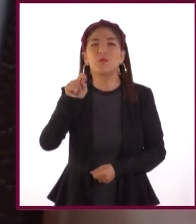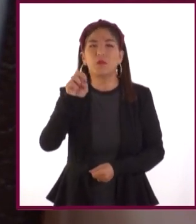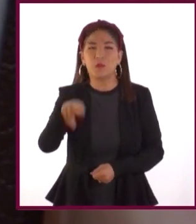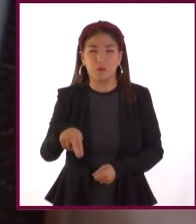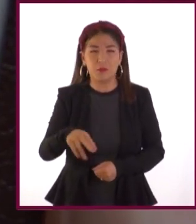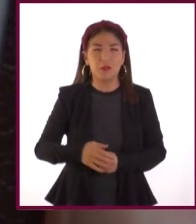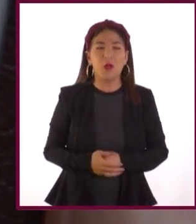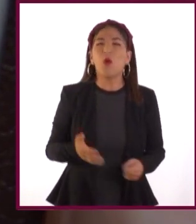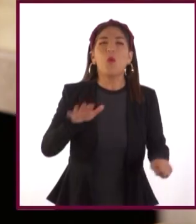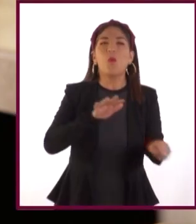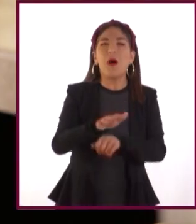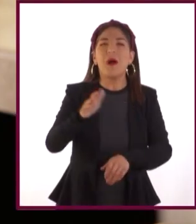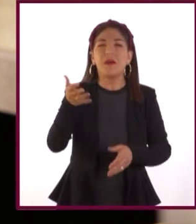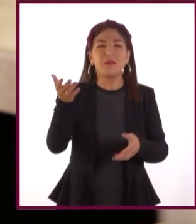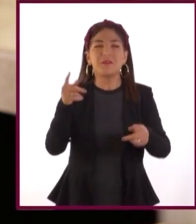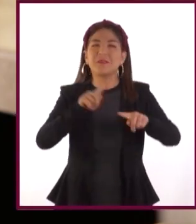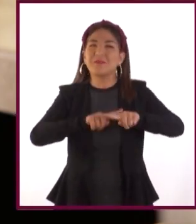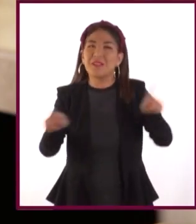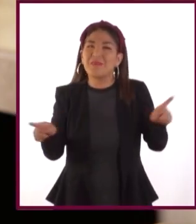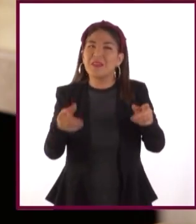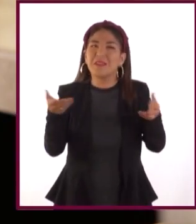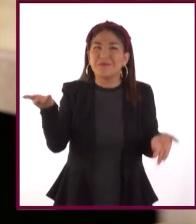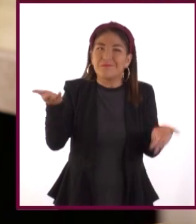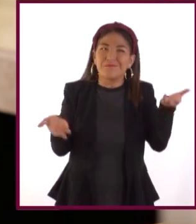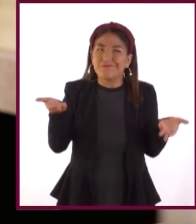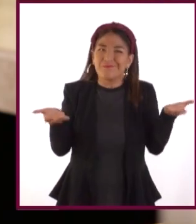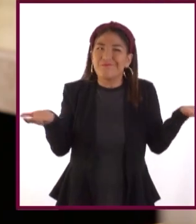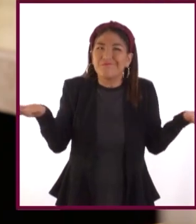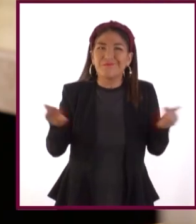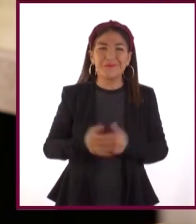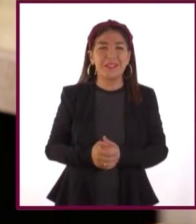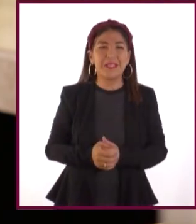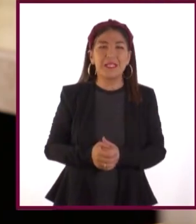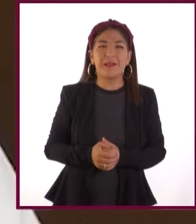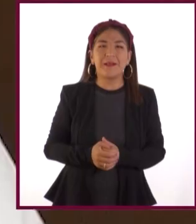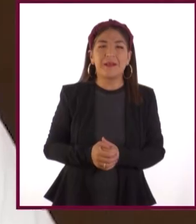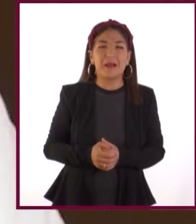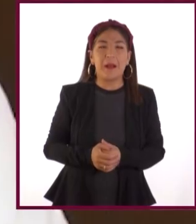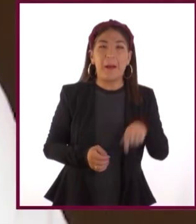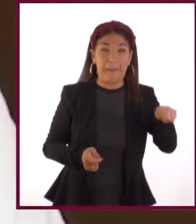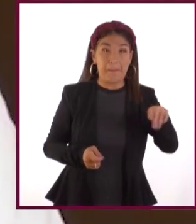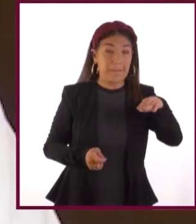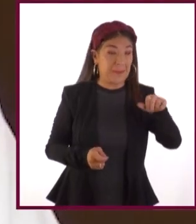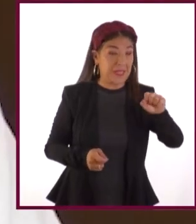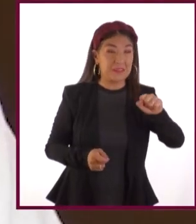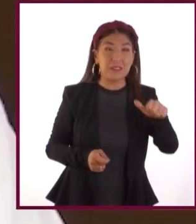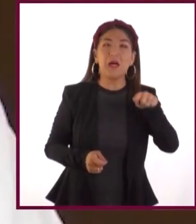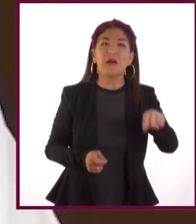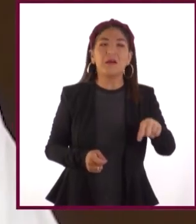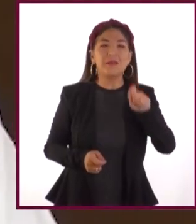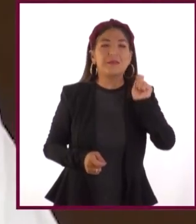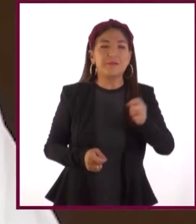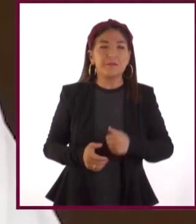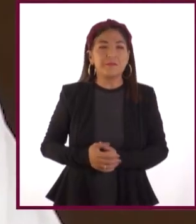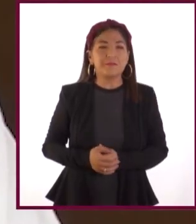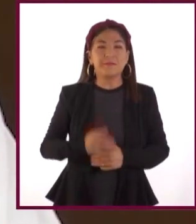ende sus unidades son diferentes. Para la masa, sus unidades son los gramos, que usualmente los trabajamos como